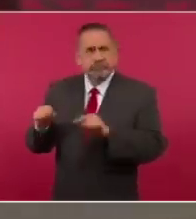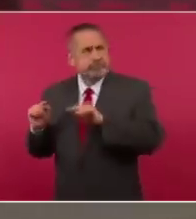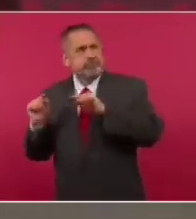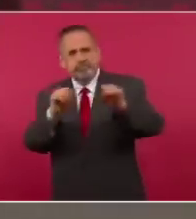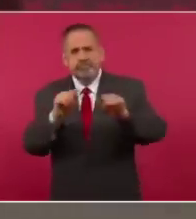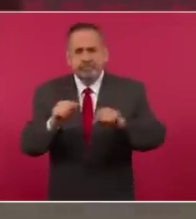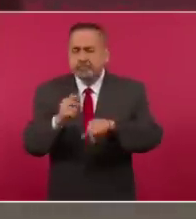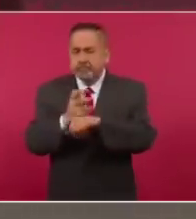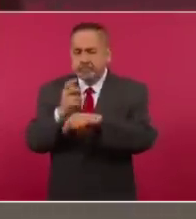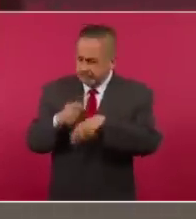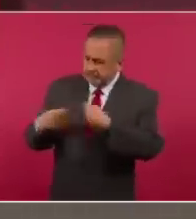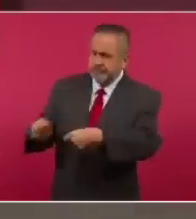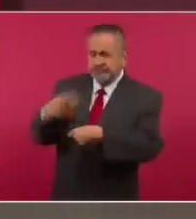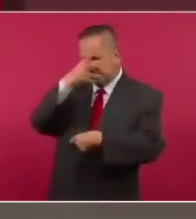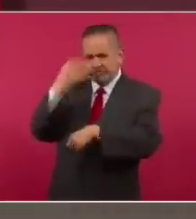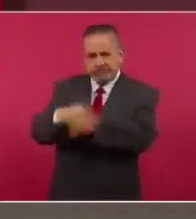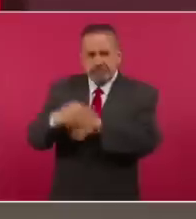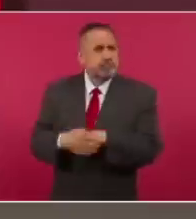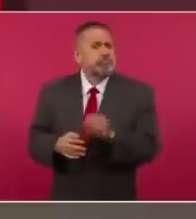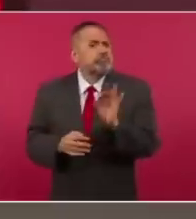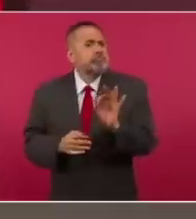Eso lo vemos bien,